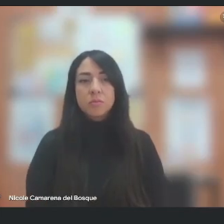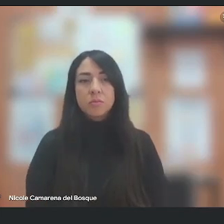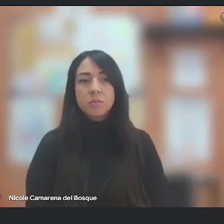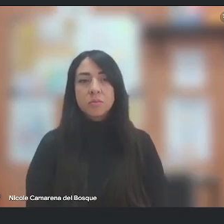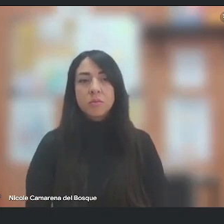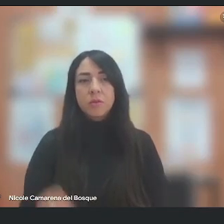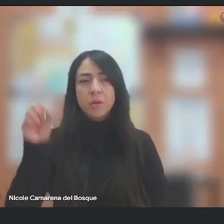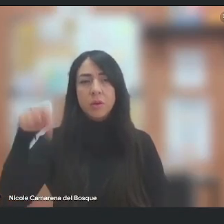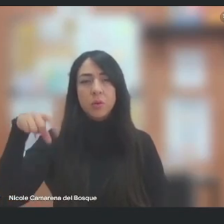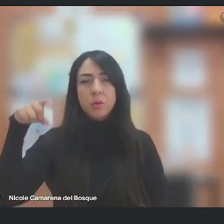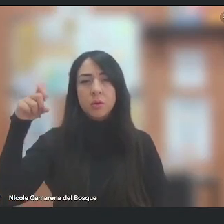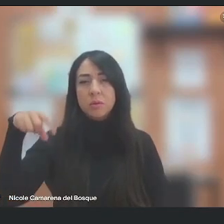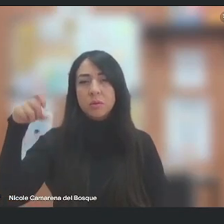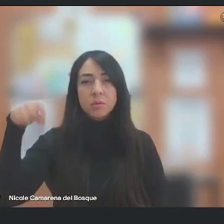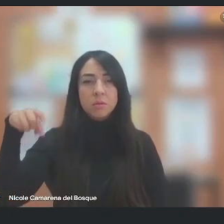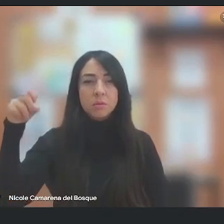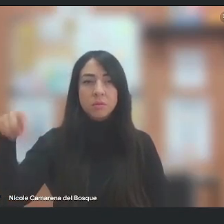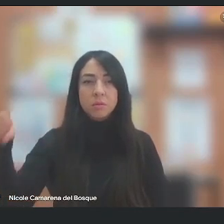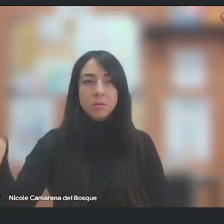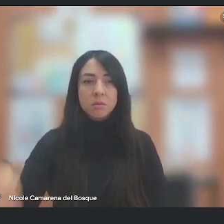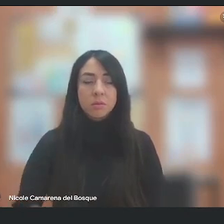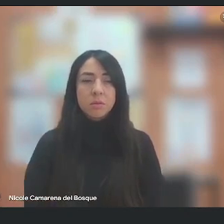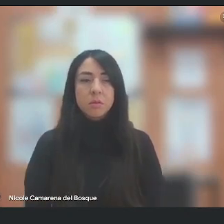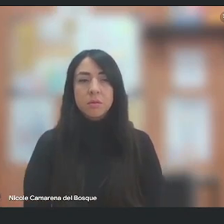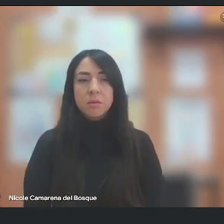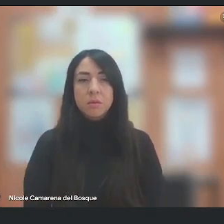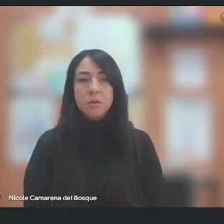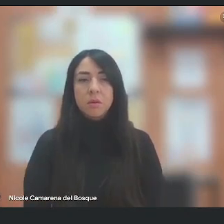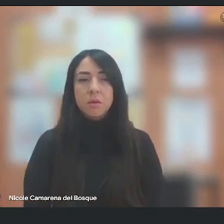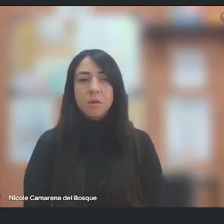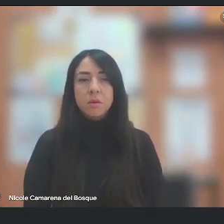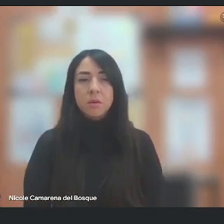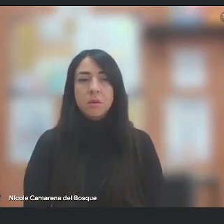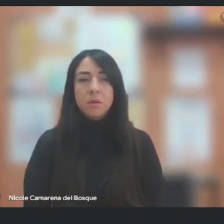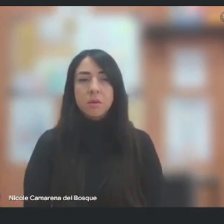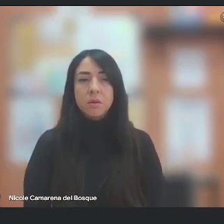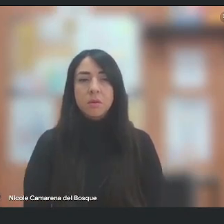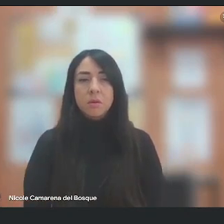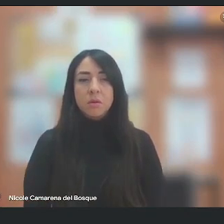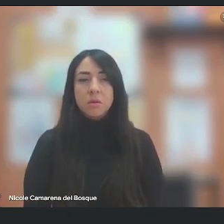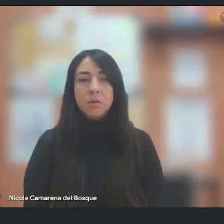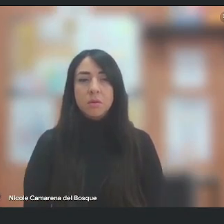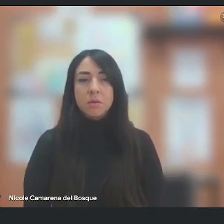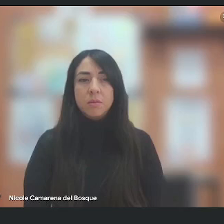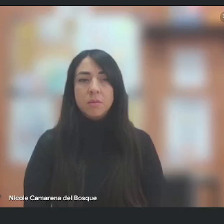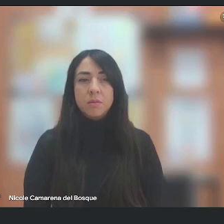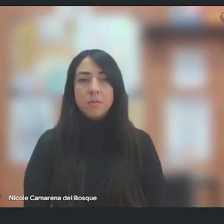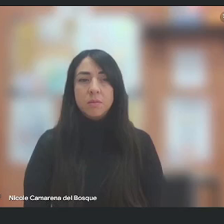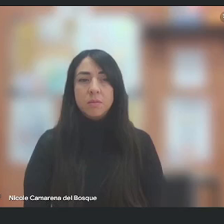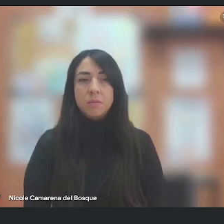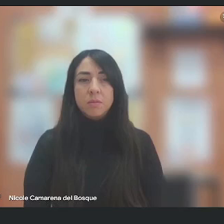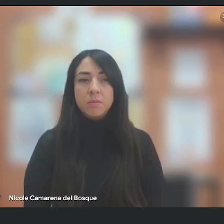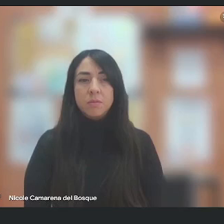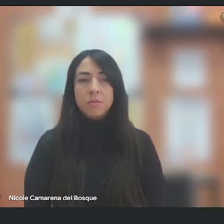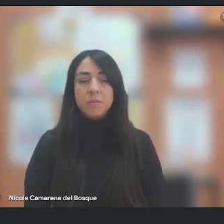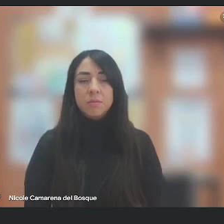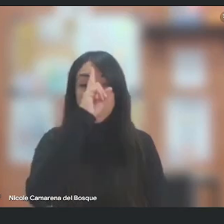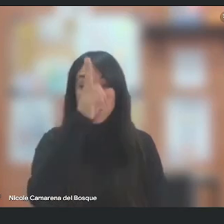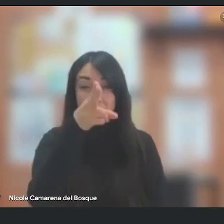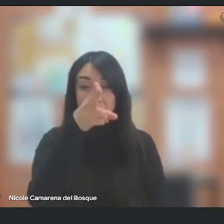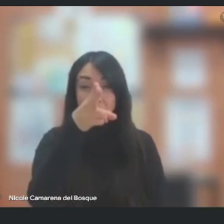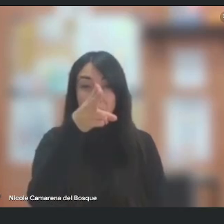Algunas culturas insisten en la prohibición a las mujeres y niñas de que se bañaran en este tiempo